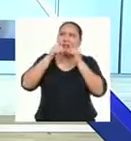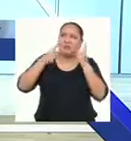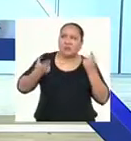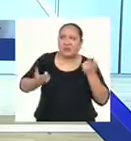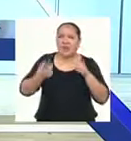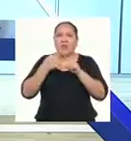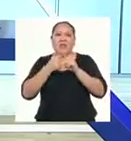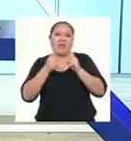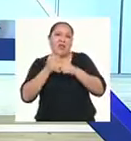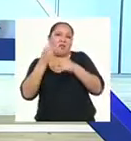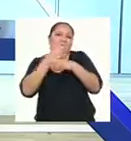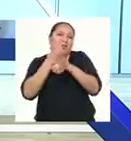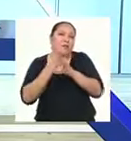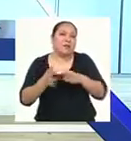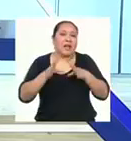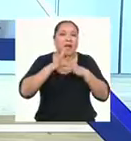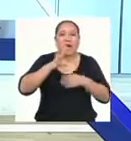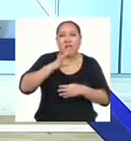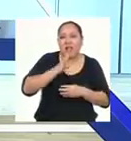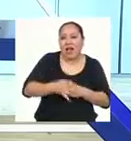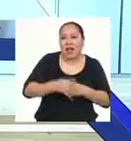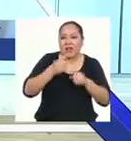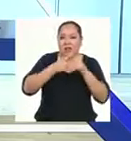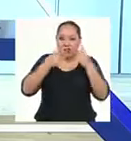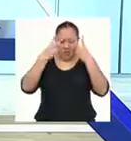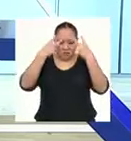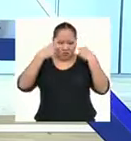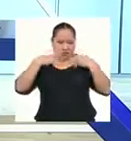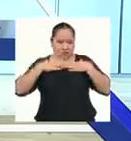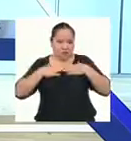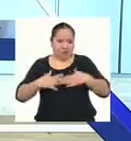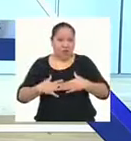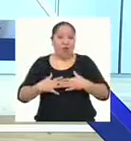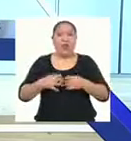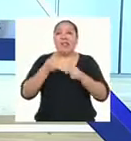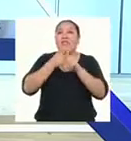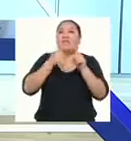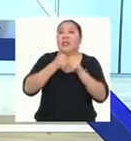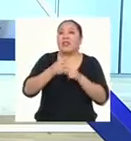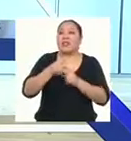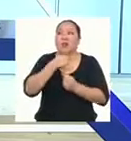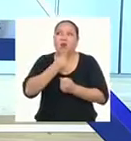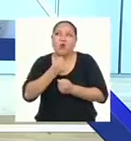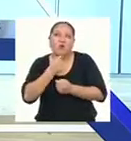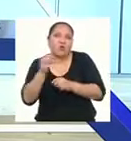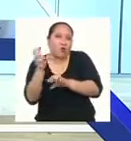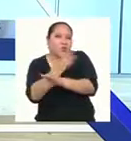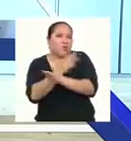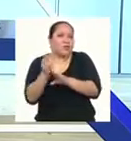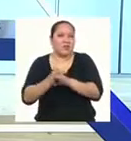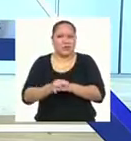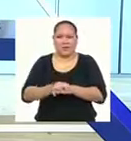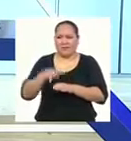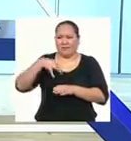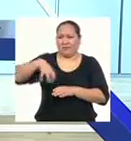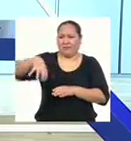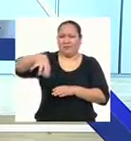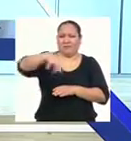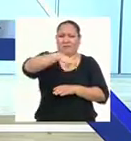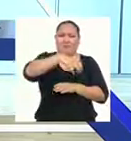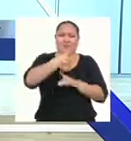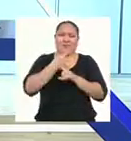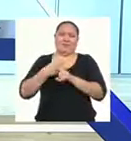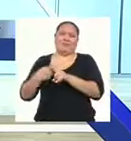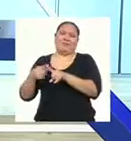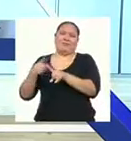distintas formas de hablar, distintos rasgos físicos, distintos gustos musicales. ¡Somos mega